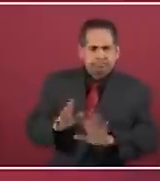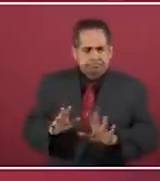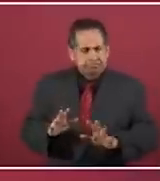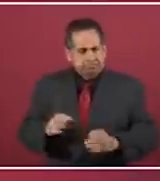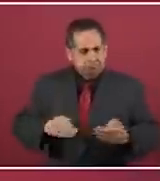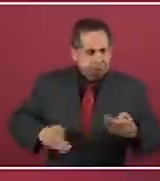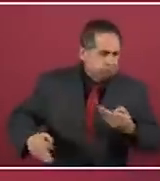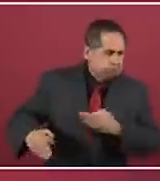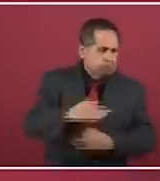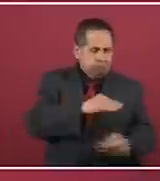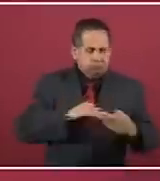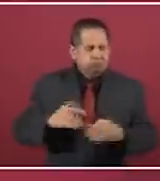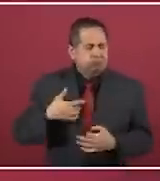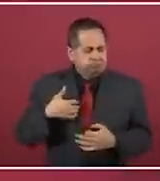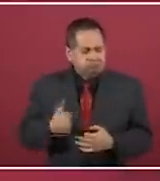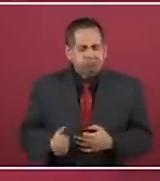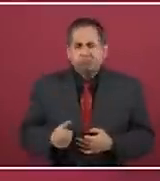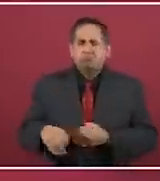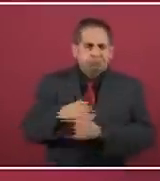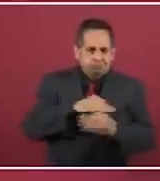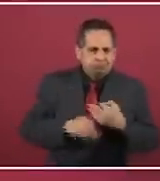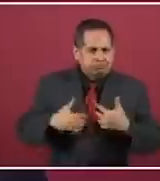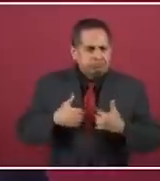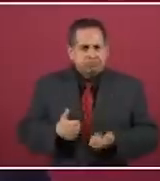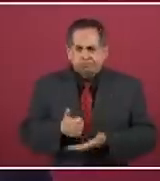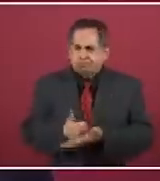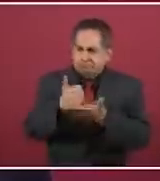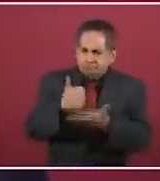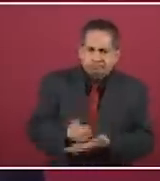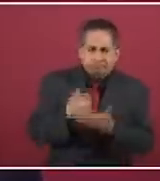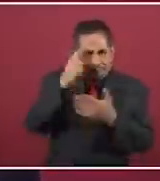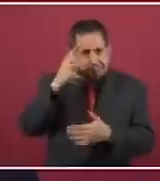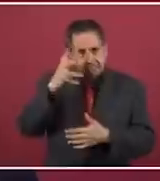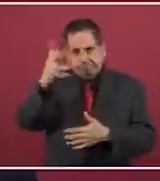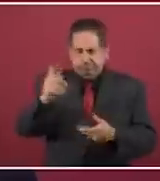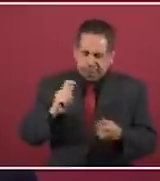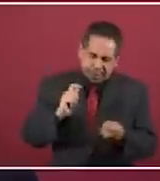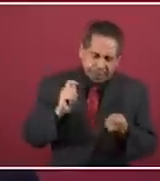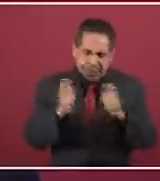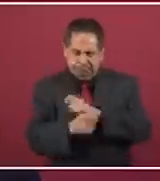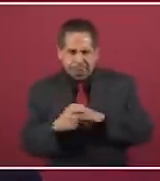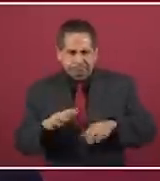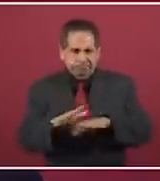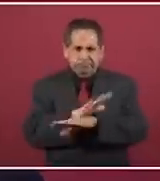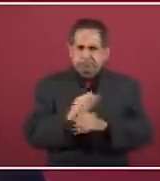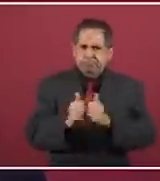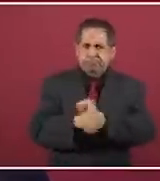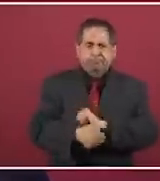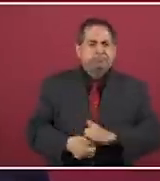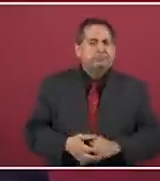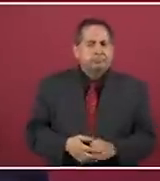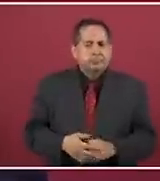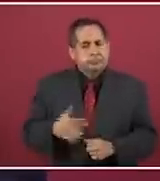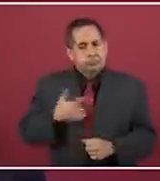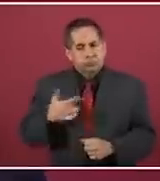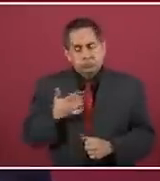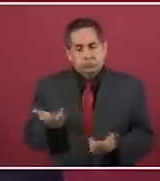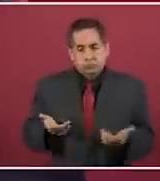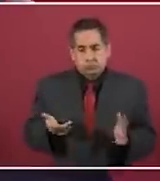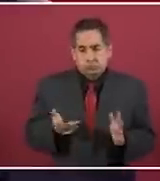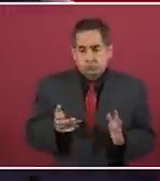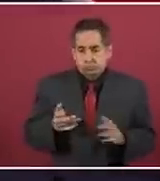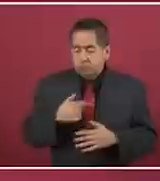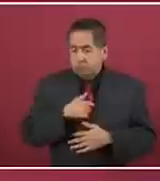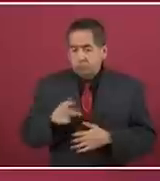Todos están ayudando para la transformación del país. Y yo no voy a dar ni